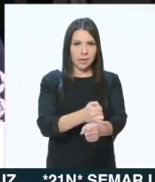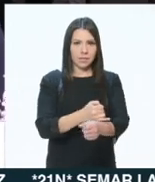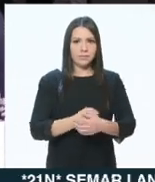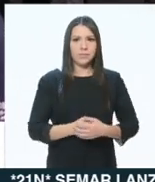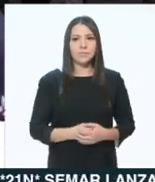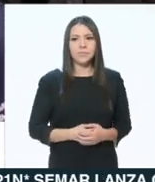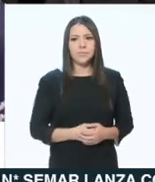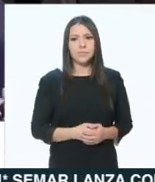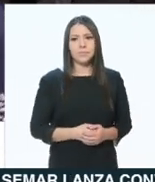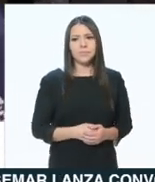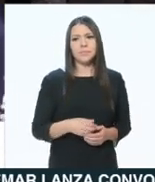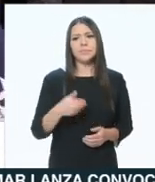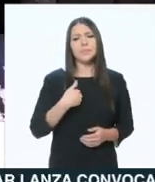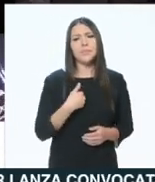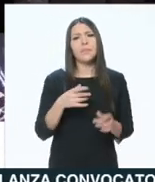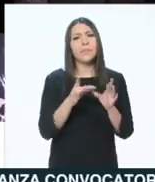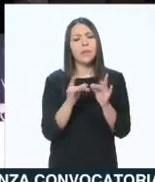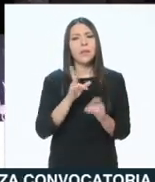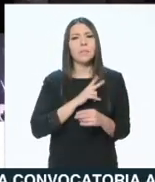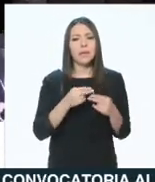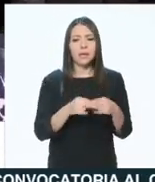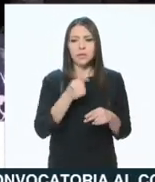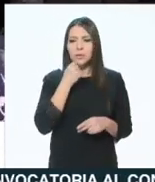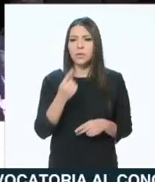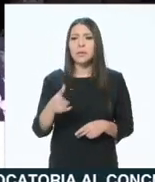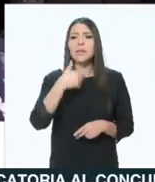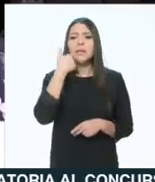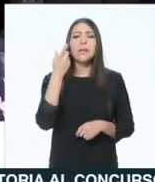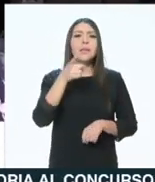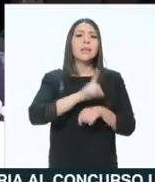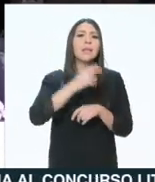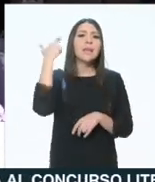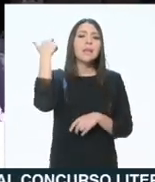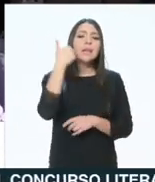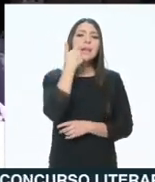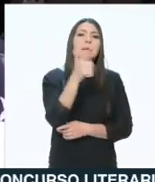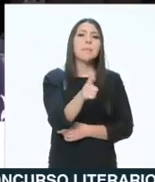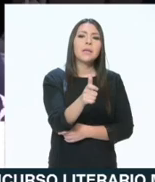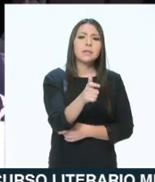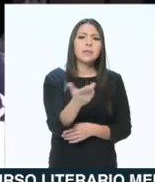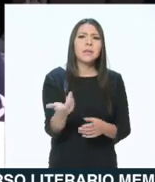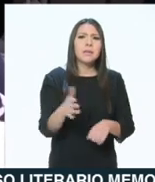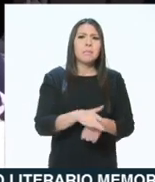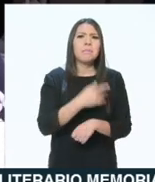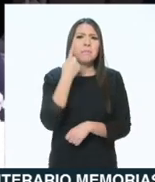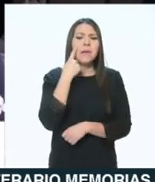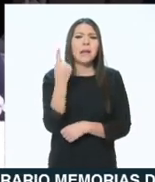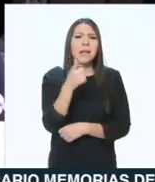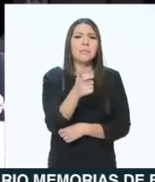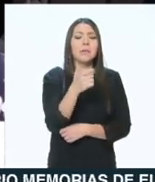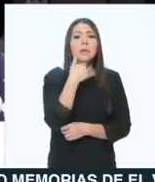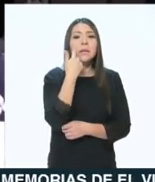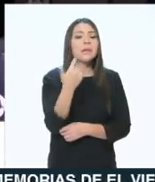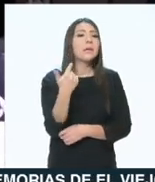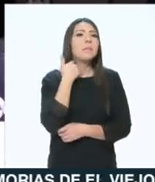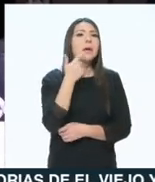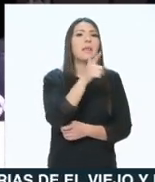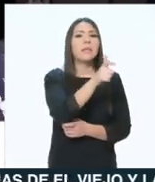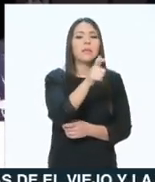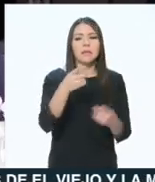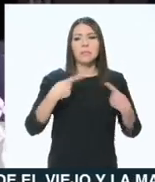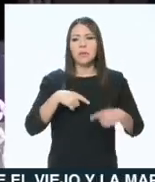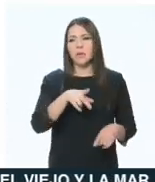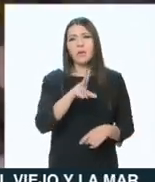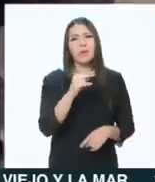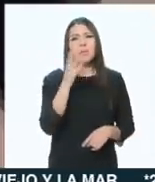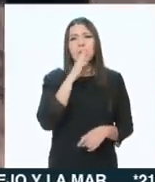de Reyes, de los días de Reyes. Entonces le digo, ¿por qué la pistola? Pues para matar a la gente. Entonces le digo, no, mi amor, eso está mal,